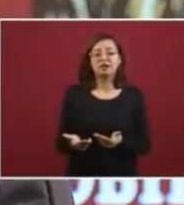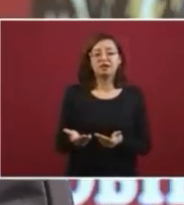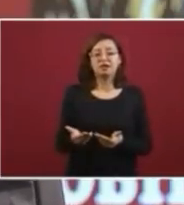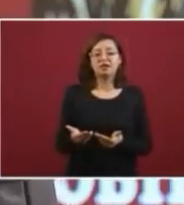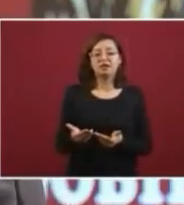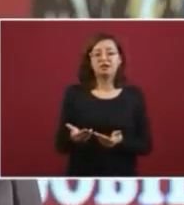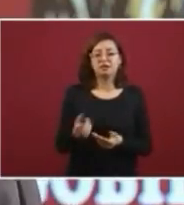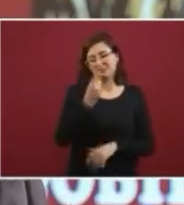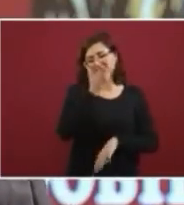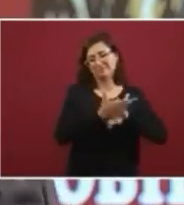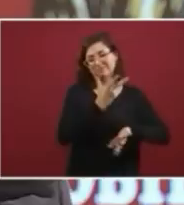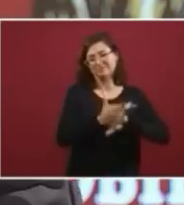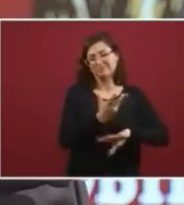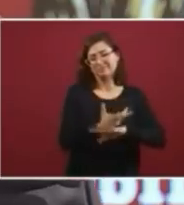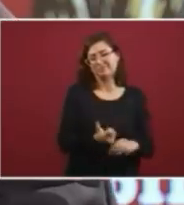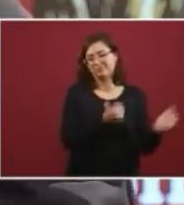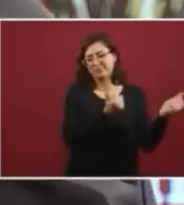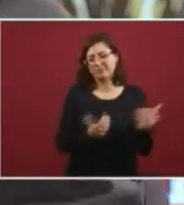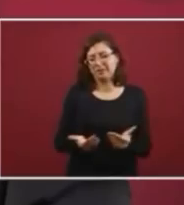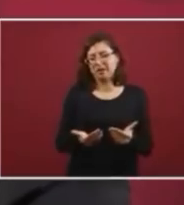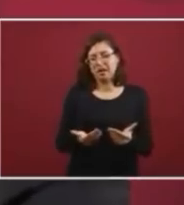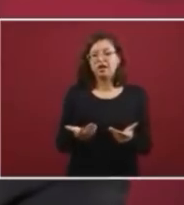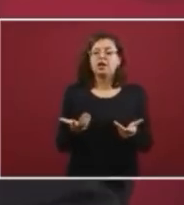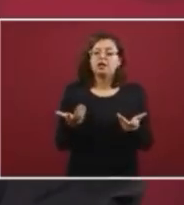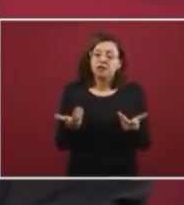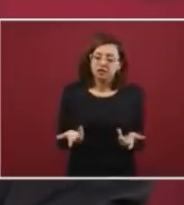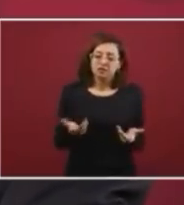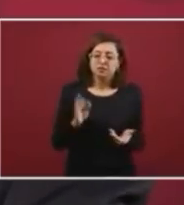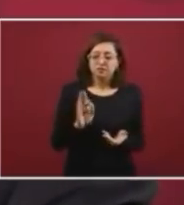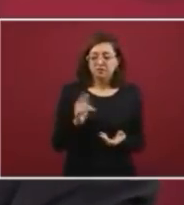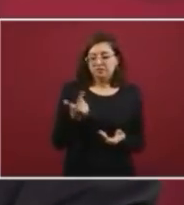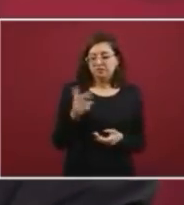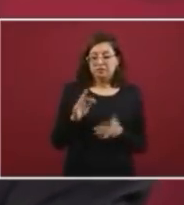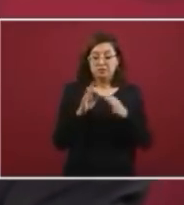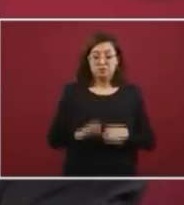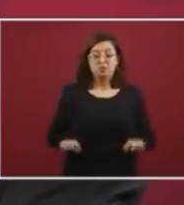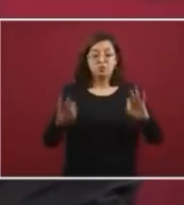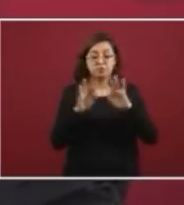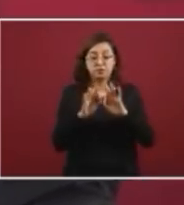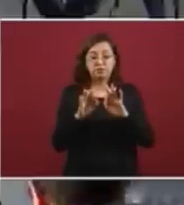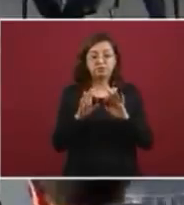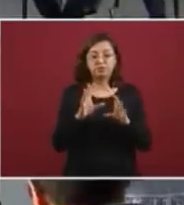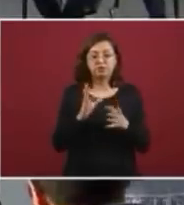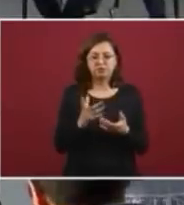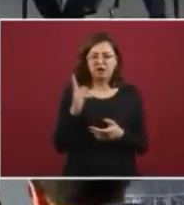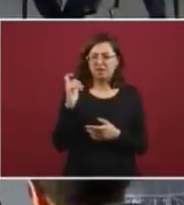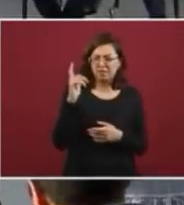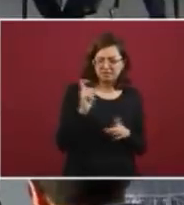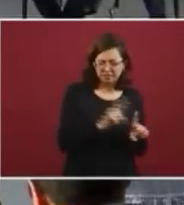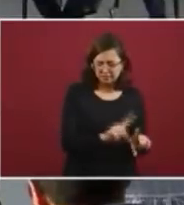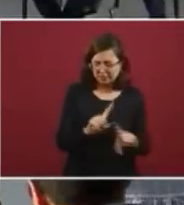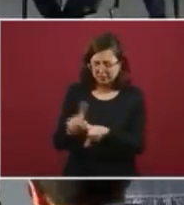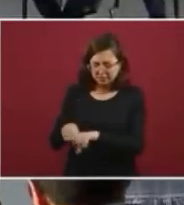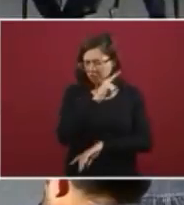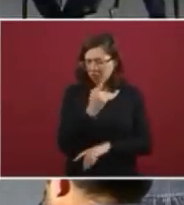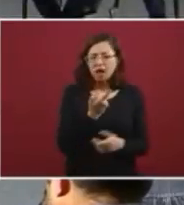presencia en Estados Unidos. Entonces, para la Fiscalía es muy importante, por ejemplo, todas las armas que ahí están,